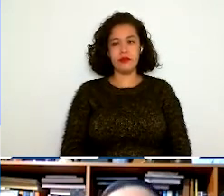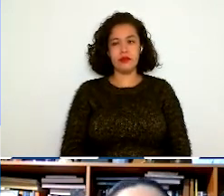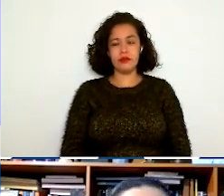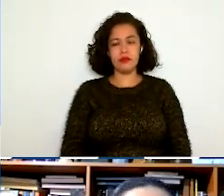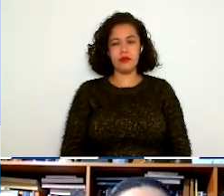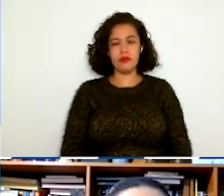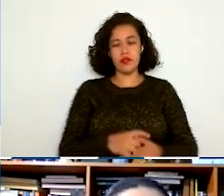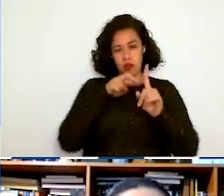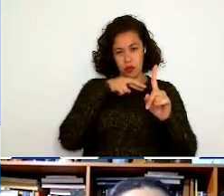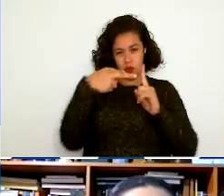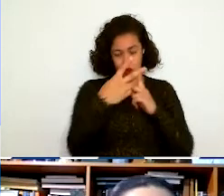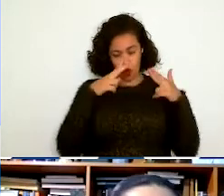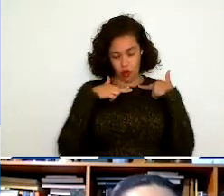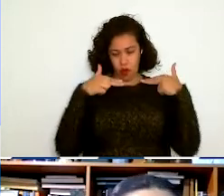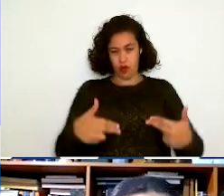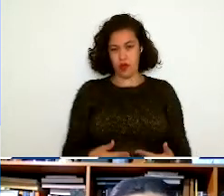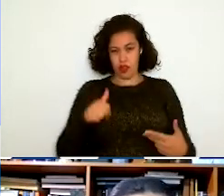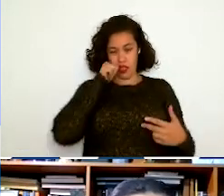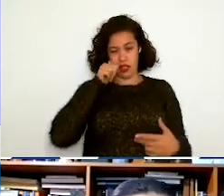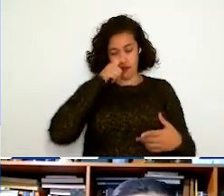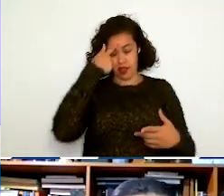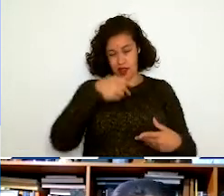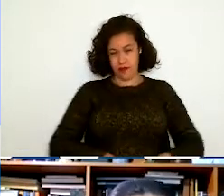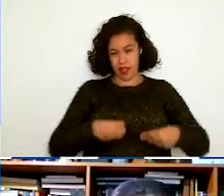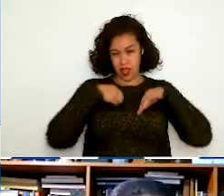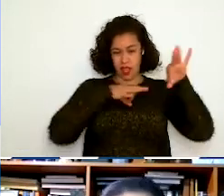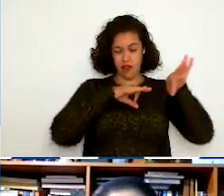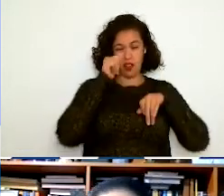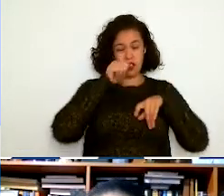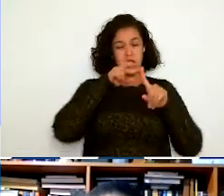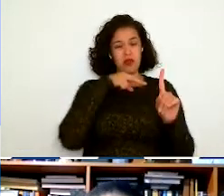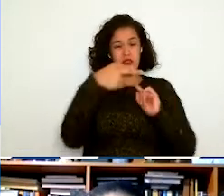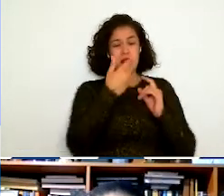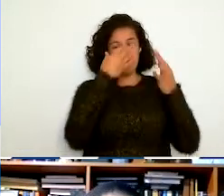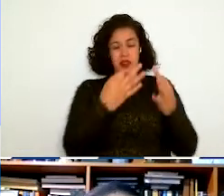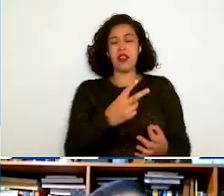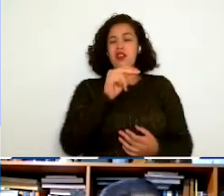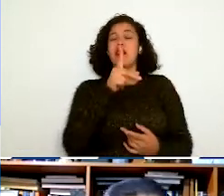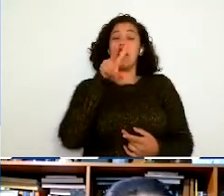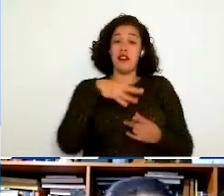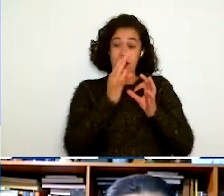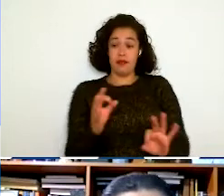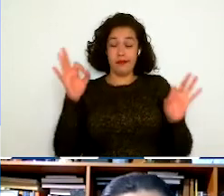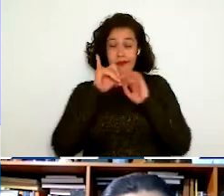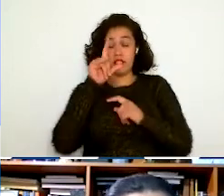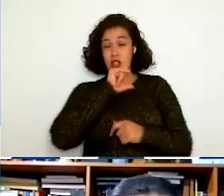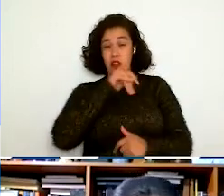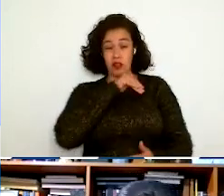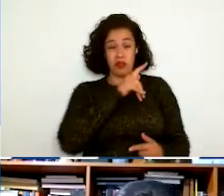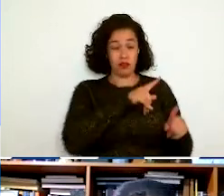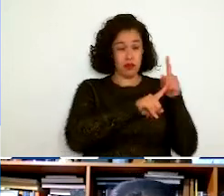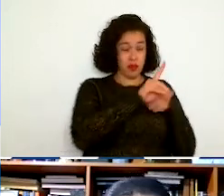enfoque de la humanización en la vida del trabajo. Y sí es importante porque si no de ahí, pues vienen otras complicaciones